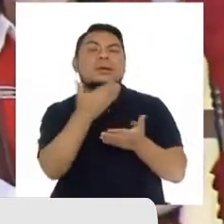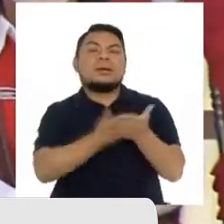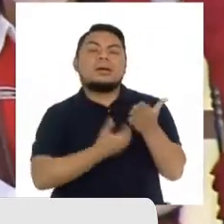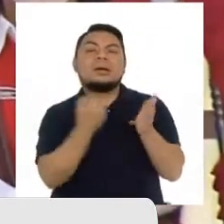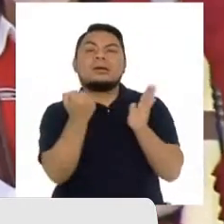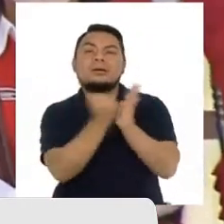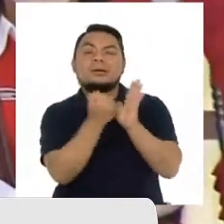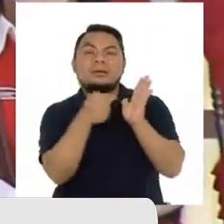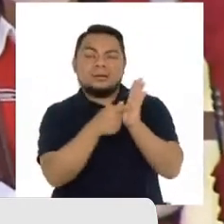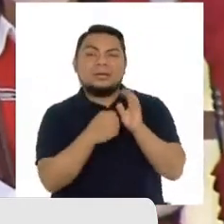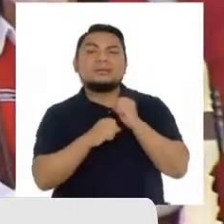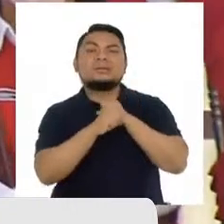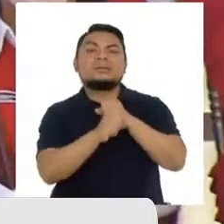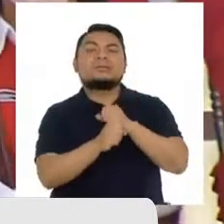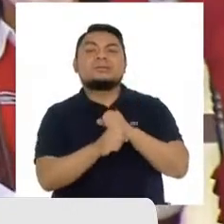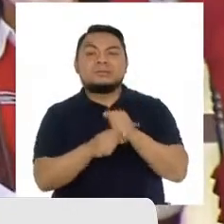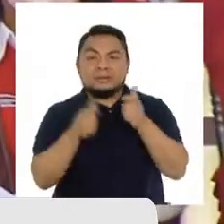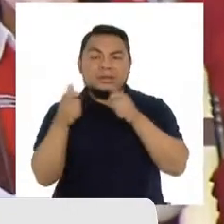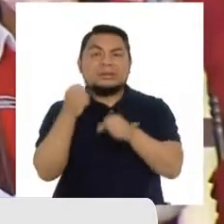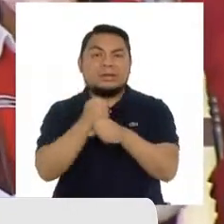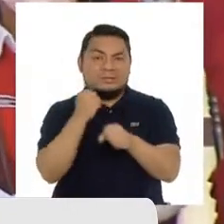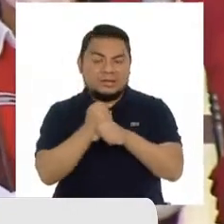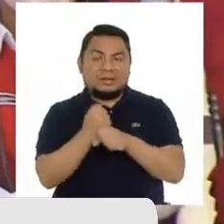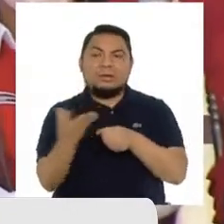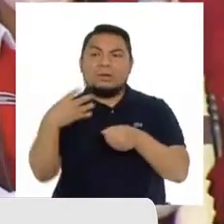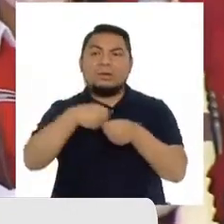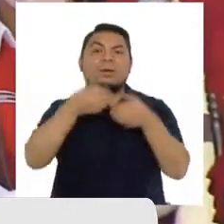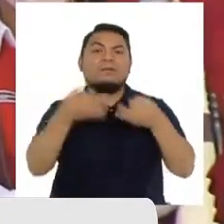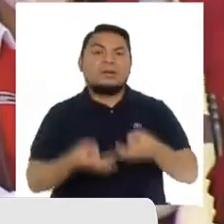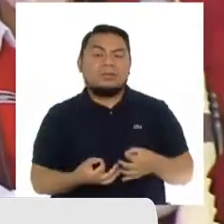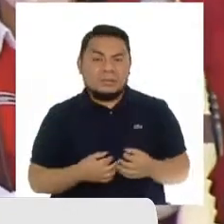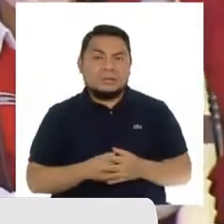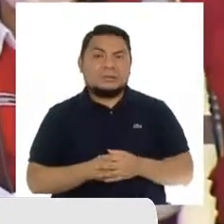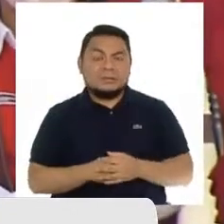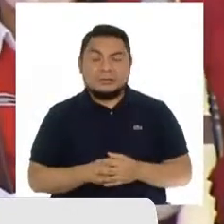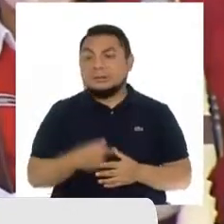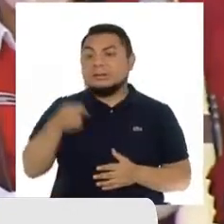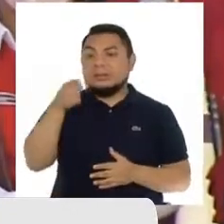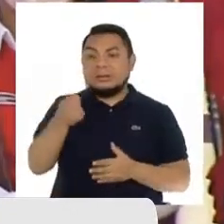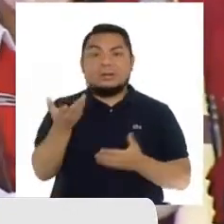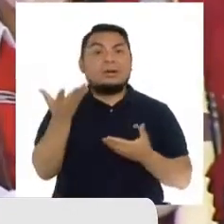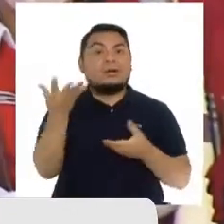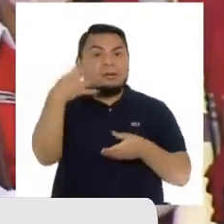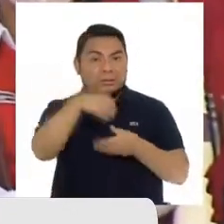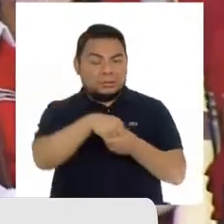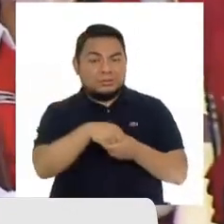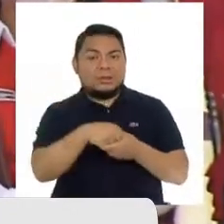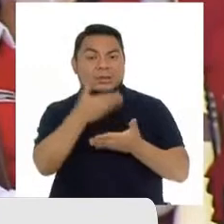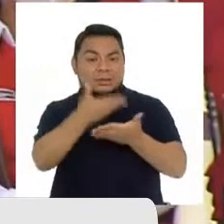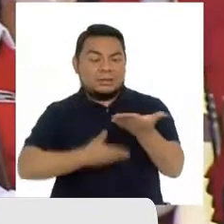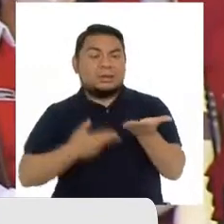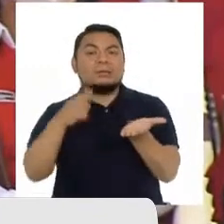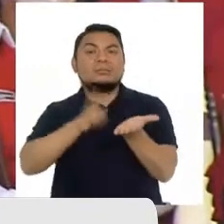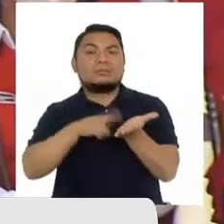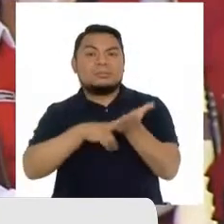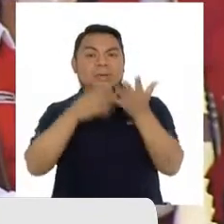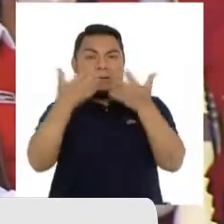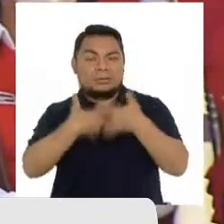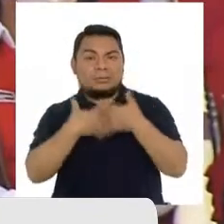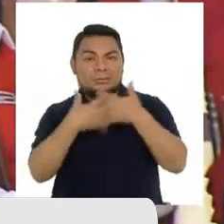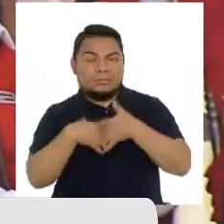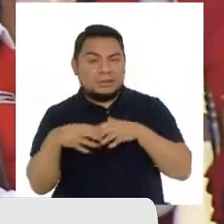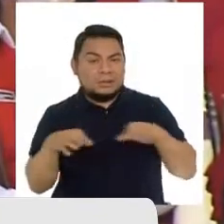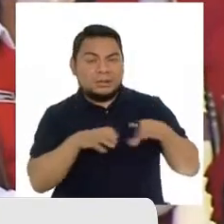a través del sistema de inspección del trabajo estas inclusiones en la planilla de las empresas de la actividad